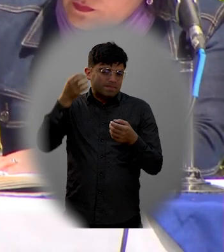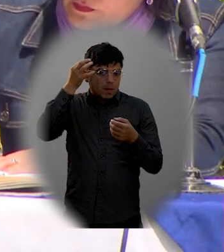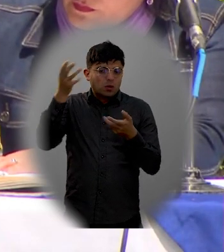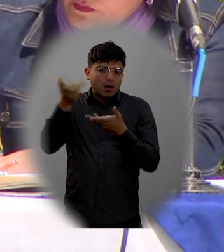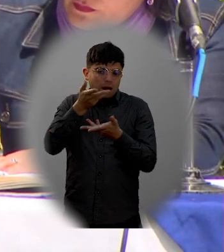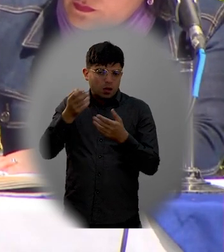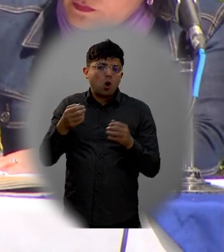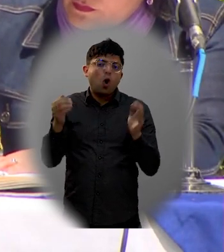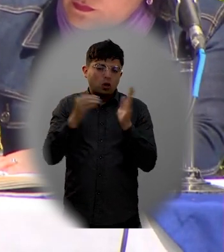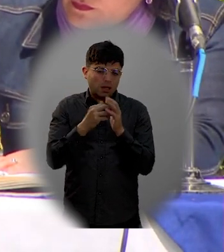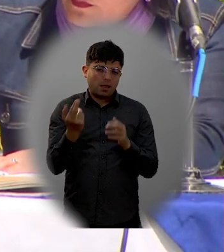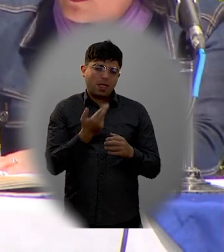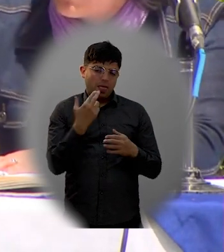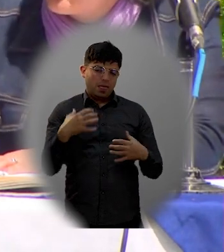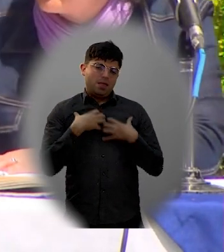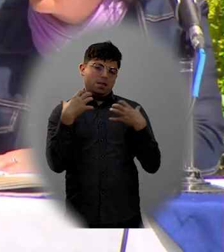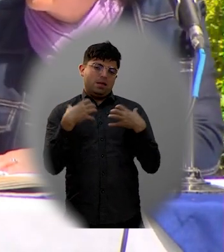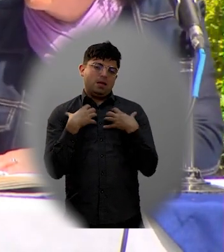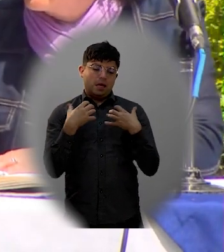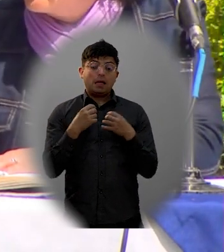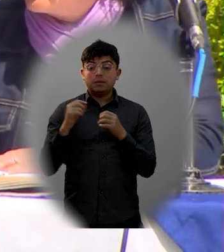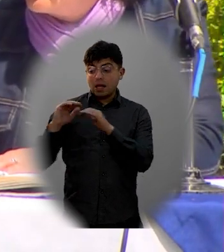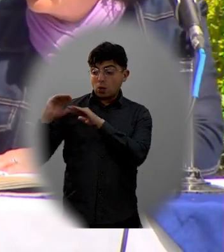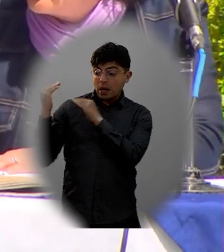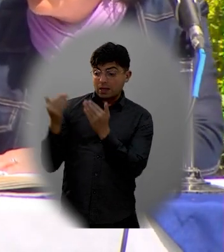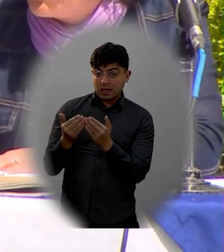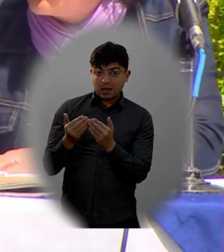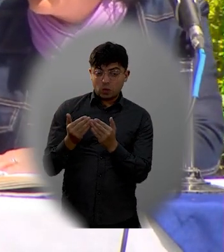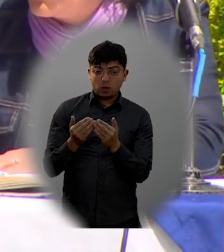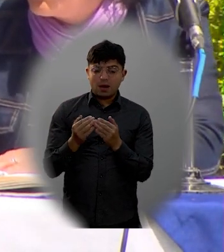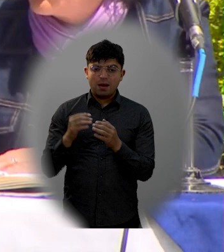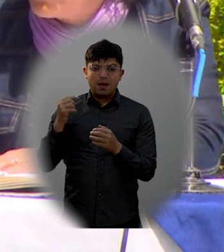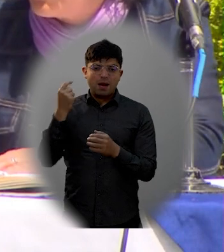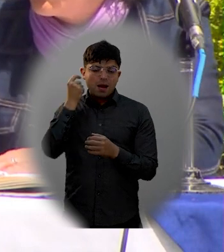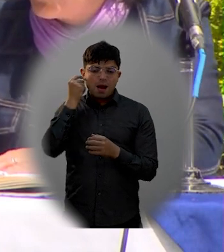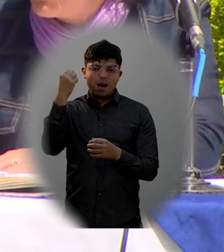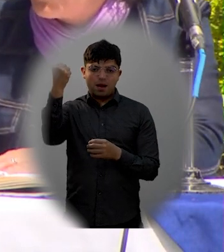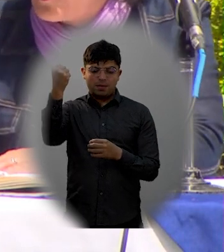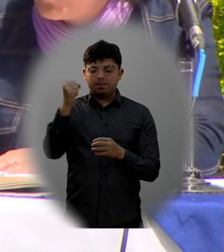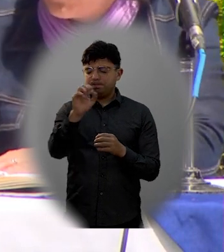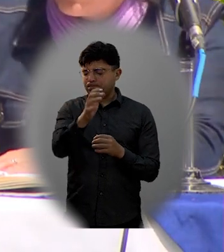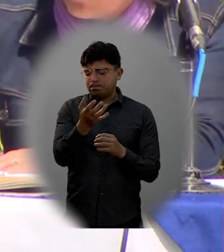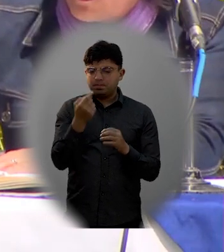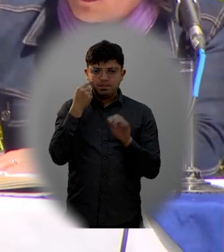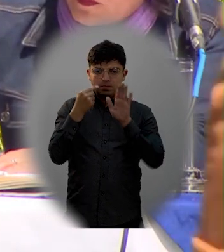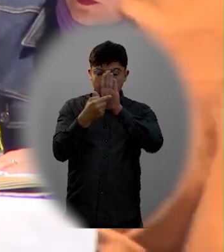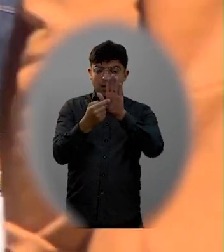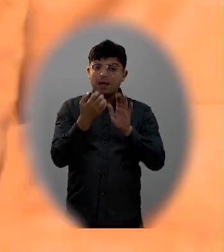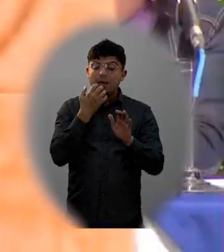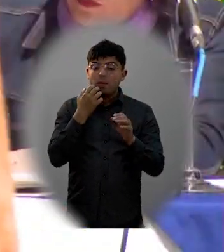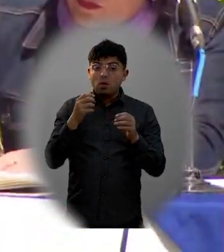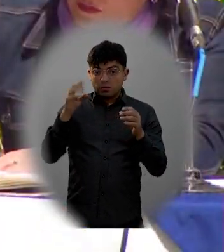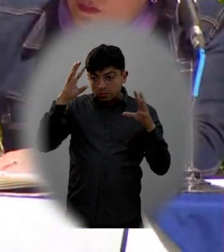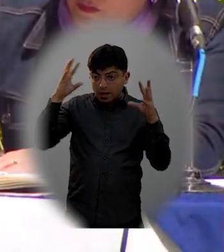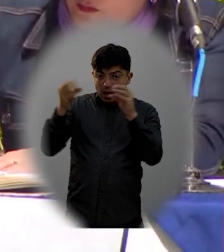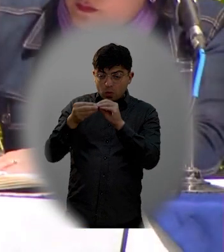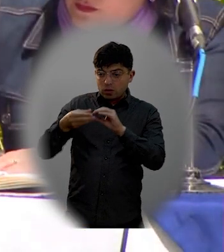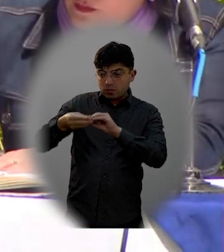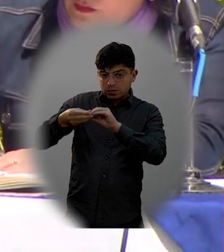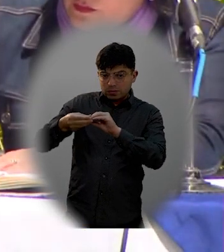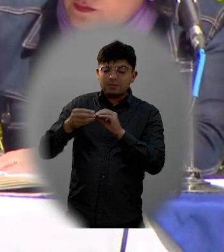ser revictimizantes. Por eso hay una literatura feminista tan fuerte señalando que, por ejemplo, la conciliación, que hace